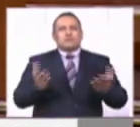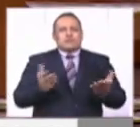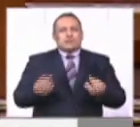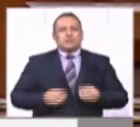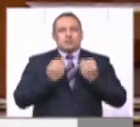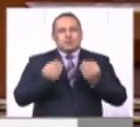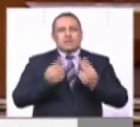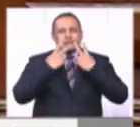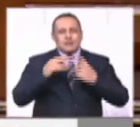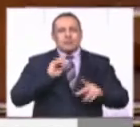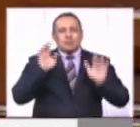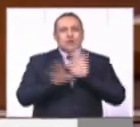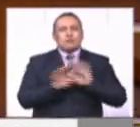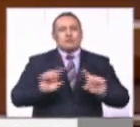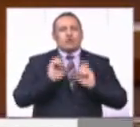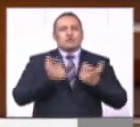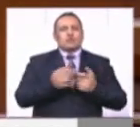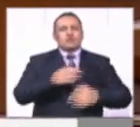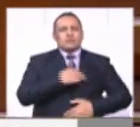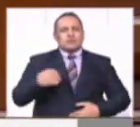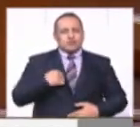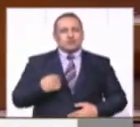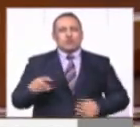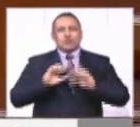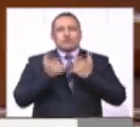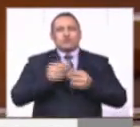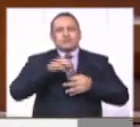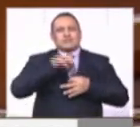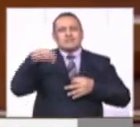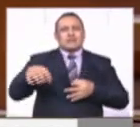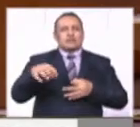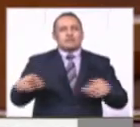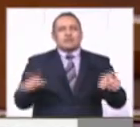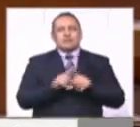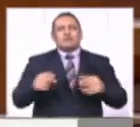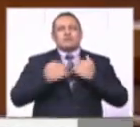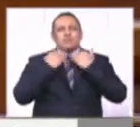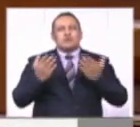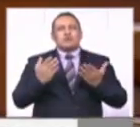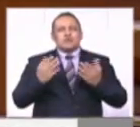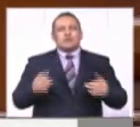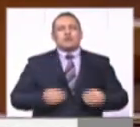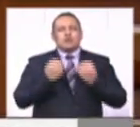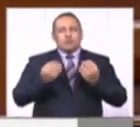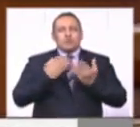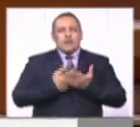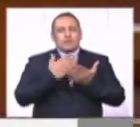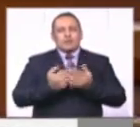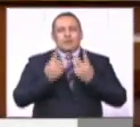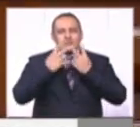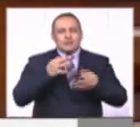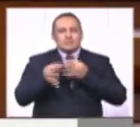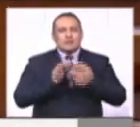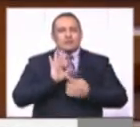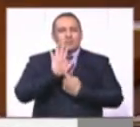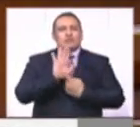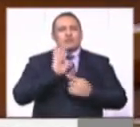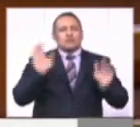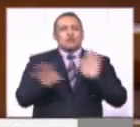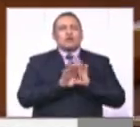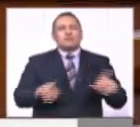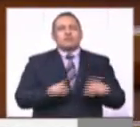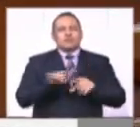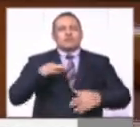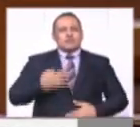de que si el nombre no es consejo de ministros consejo descentralizado no importa los hechos son los que hablan y lo que ha